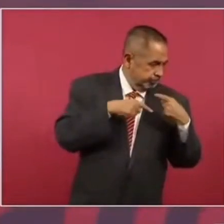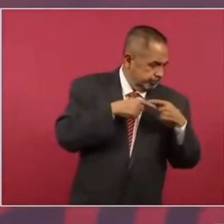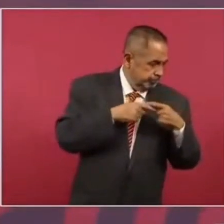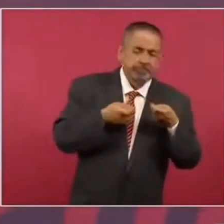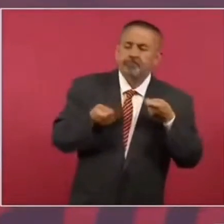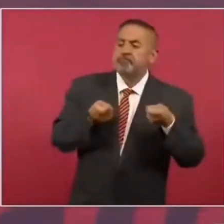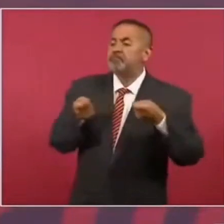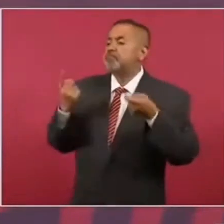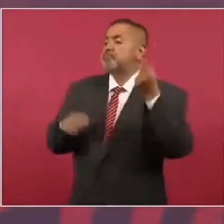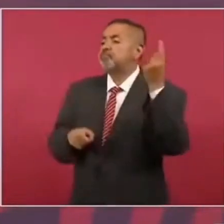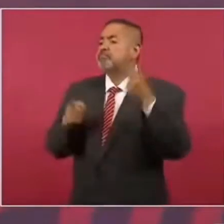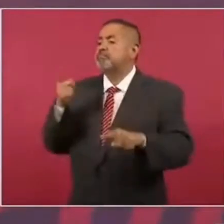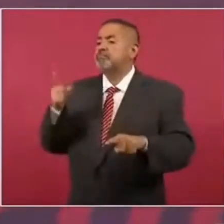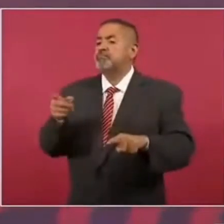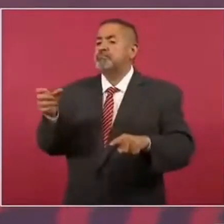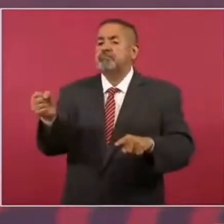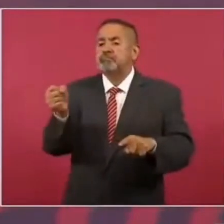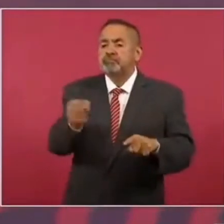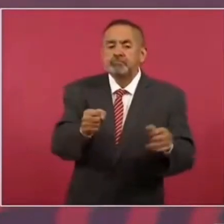con